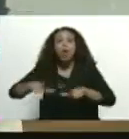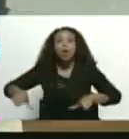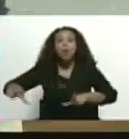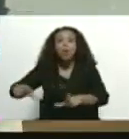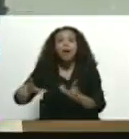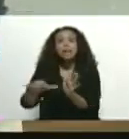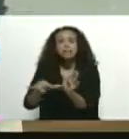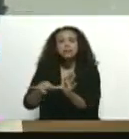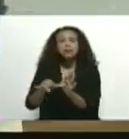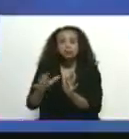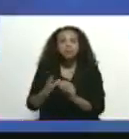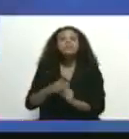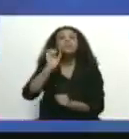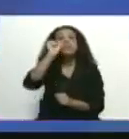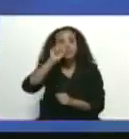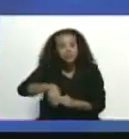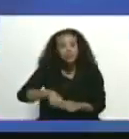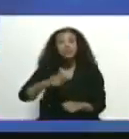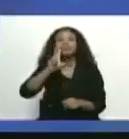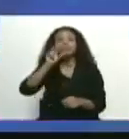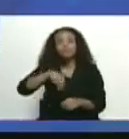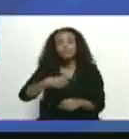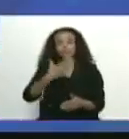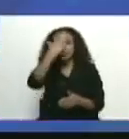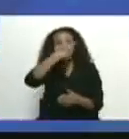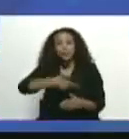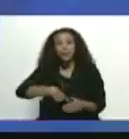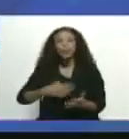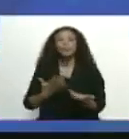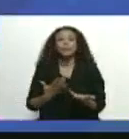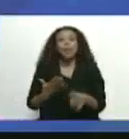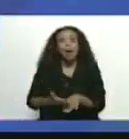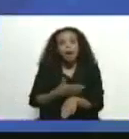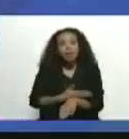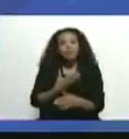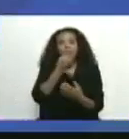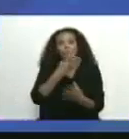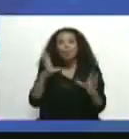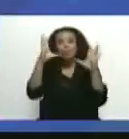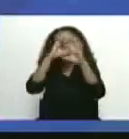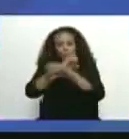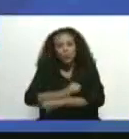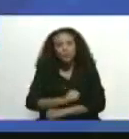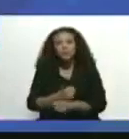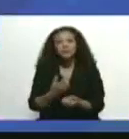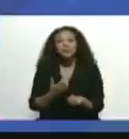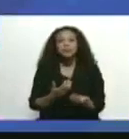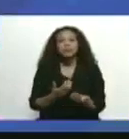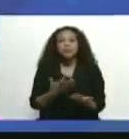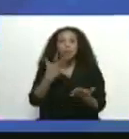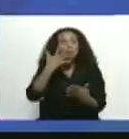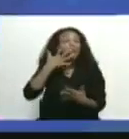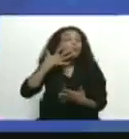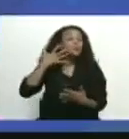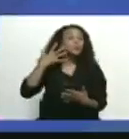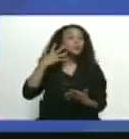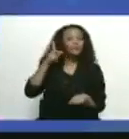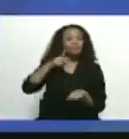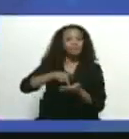¿Es así, Orlín? Sí, es, señor presidente. Bueno, ante todo, muy buenas noches. Y orgullosa de estar